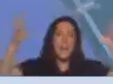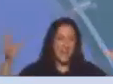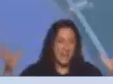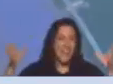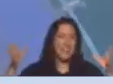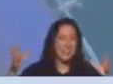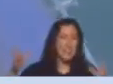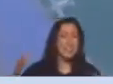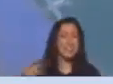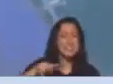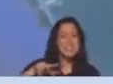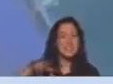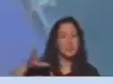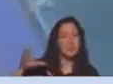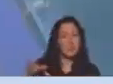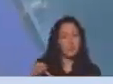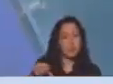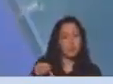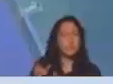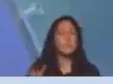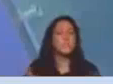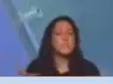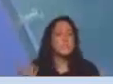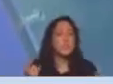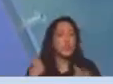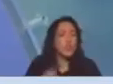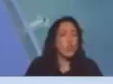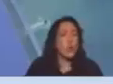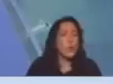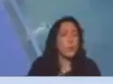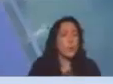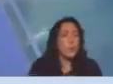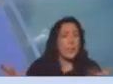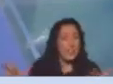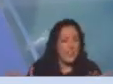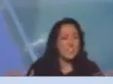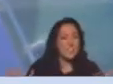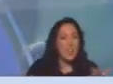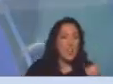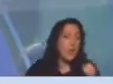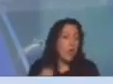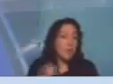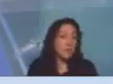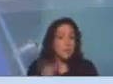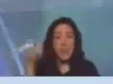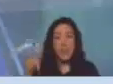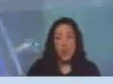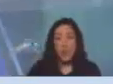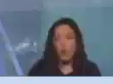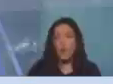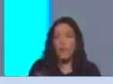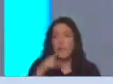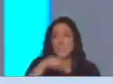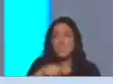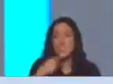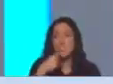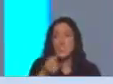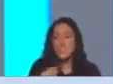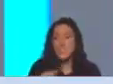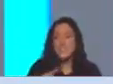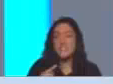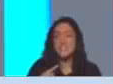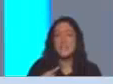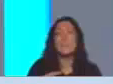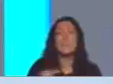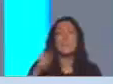satélite fue tan tan novedosa tan innovadora que todavía es lo que ellos denominan el estado del